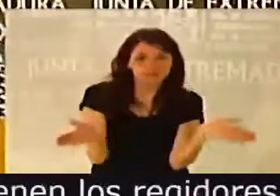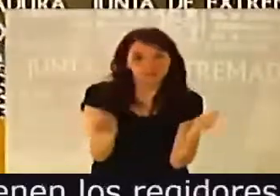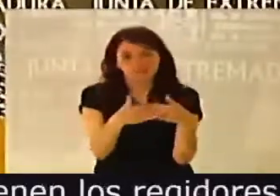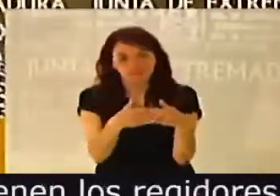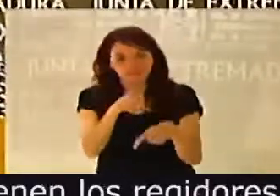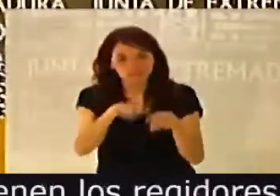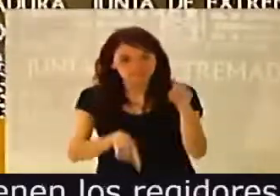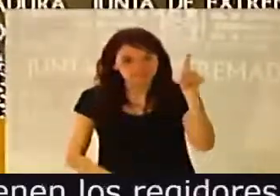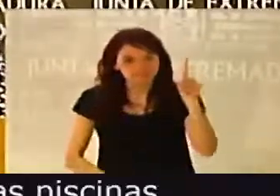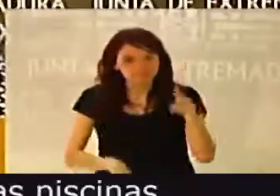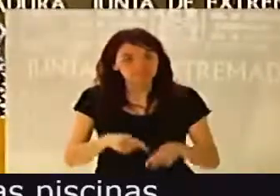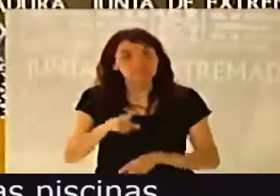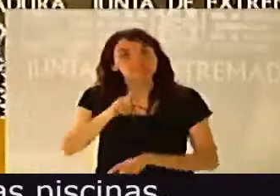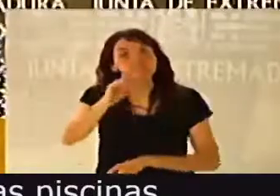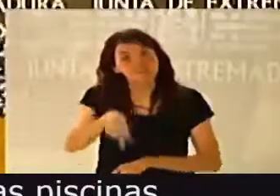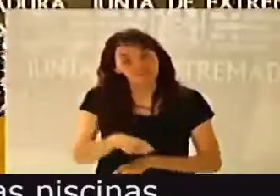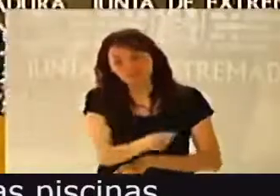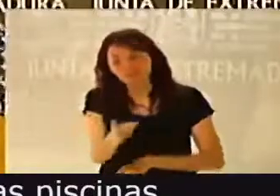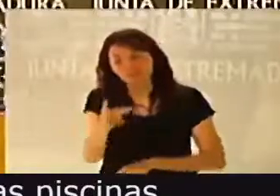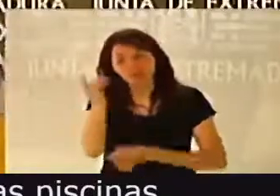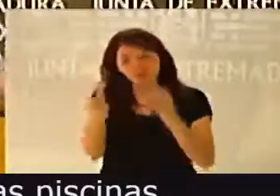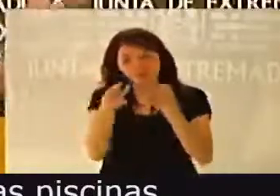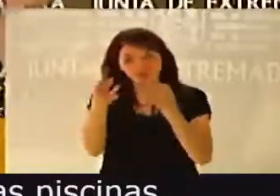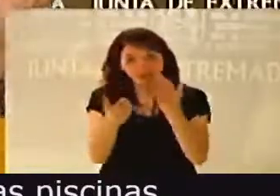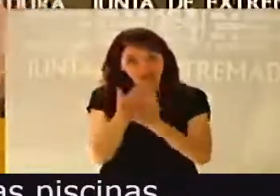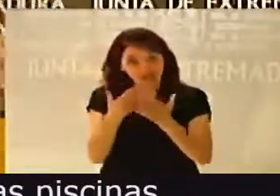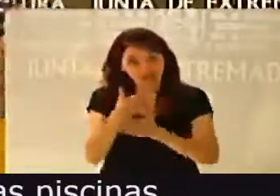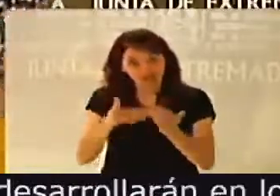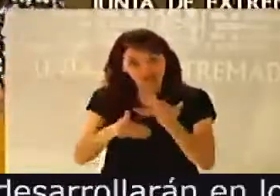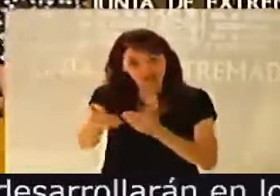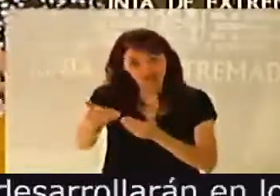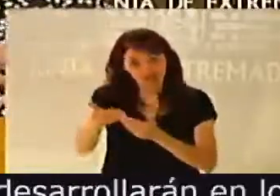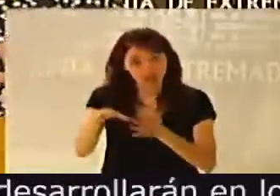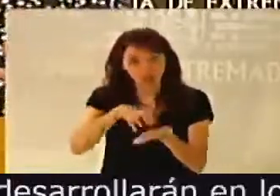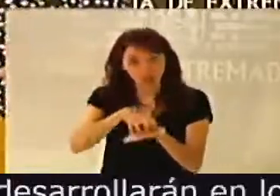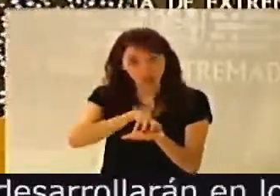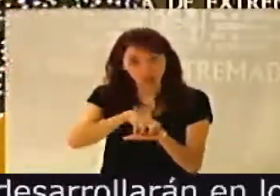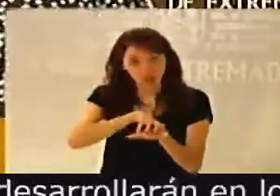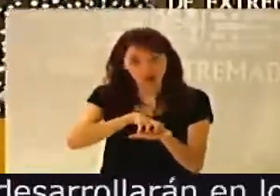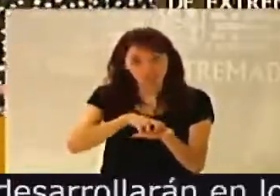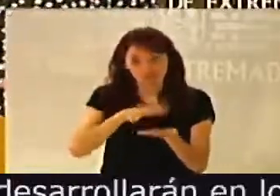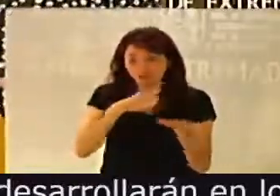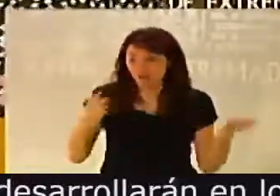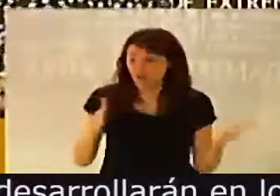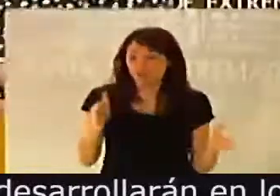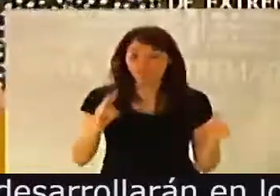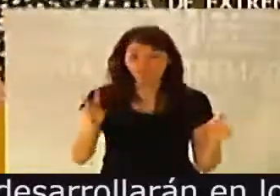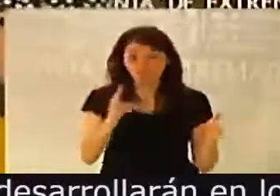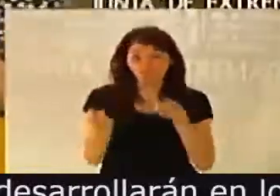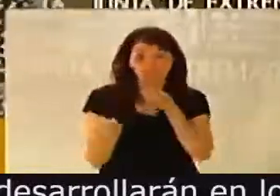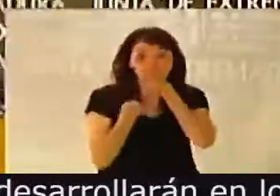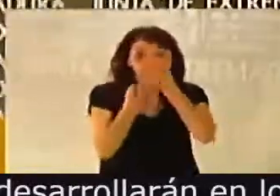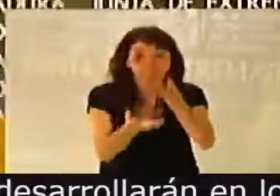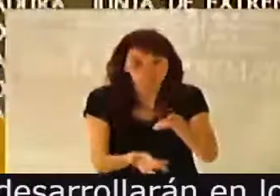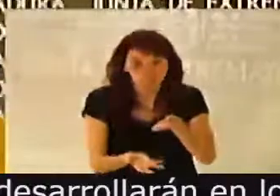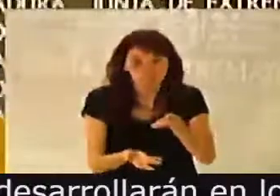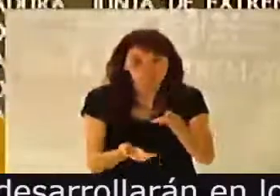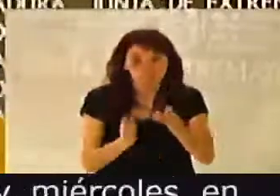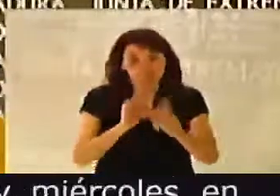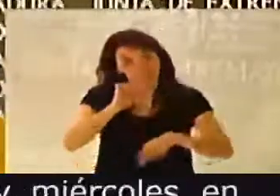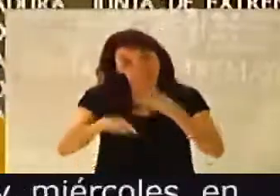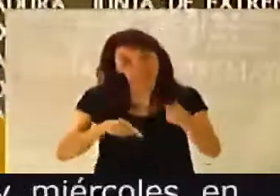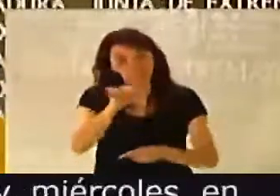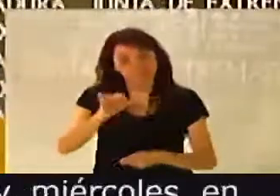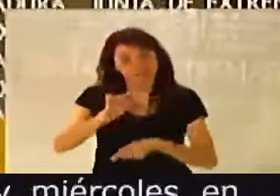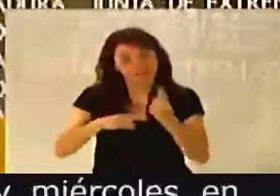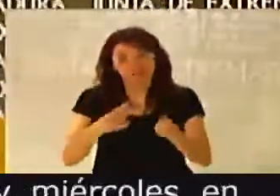actividades que se desarrollarán en los próximos días. Pero es que lo que digamos hoy miércoles, en fase 2, a lo mejor ya no vale el miércoles que viene en